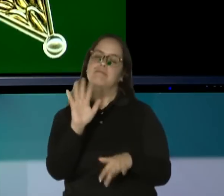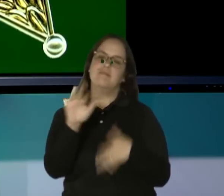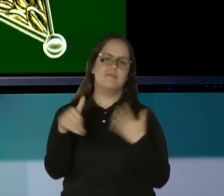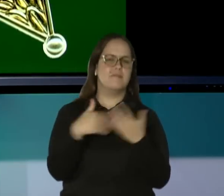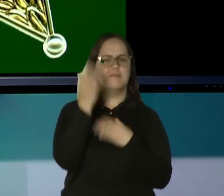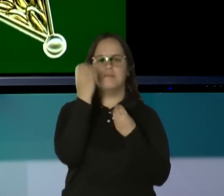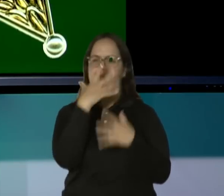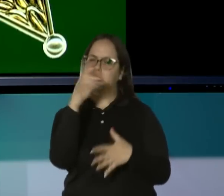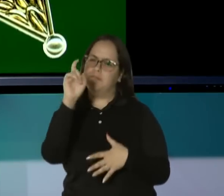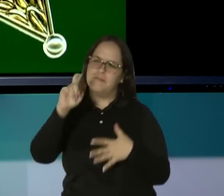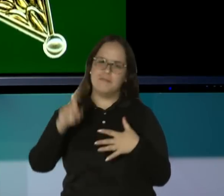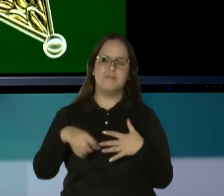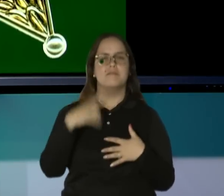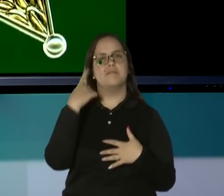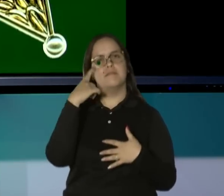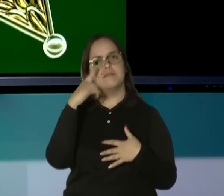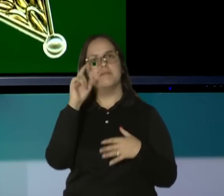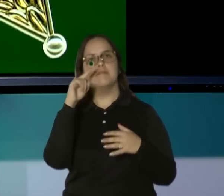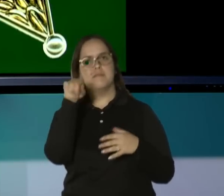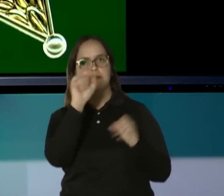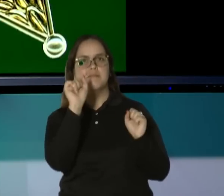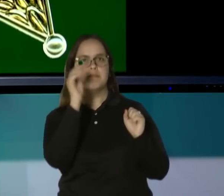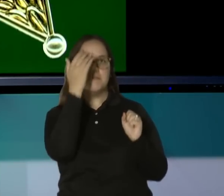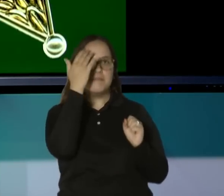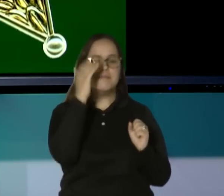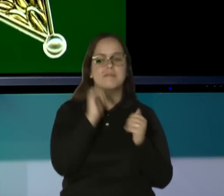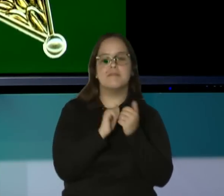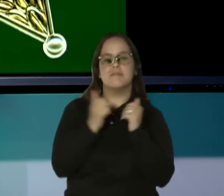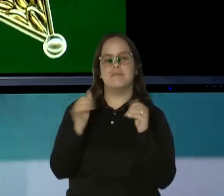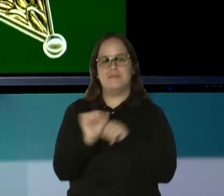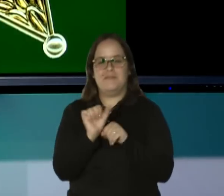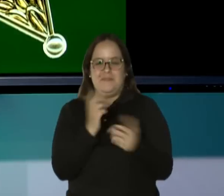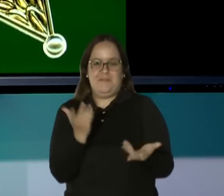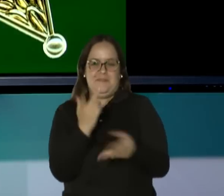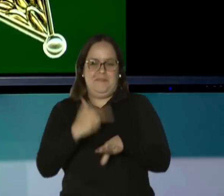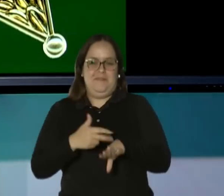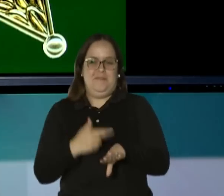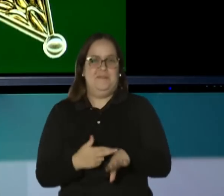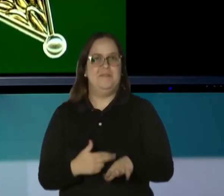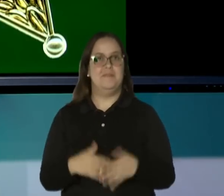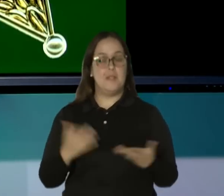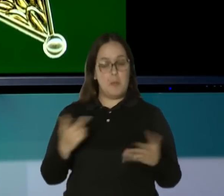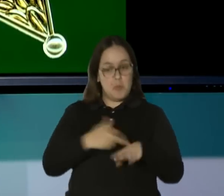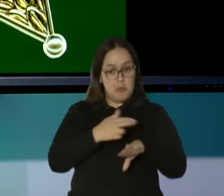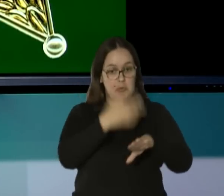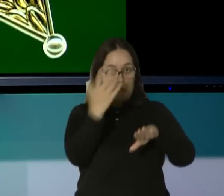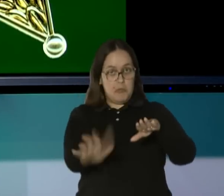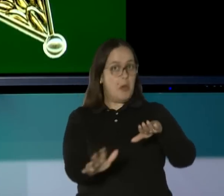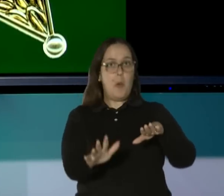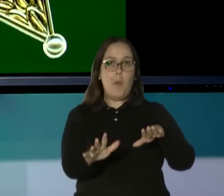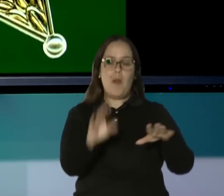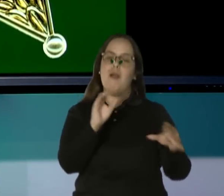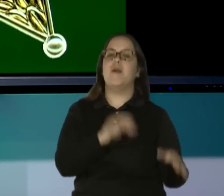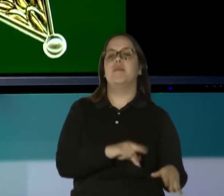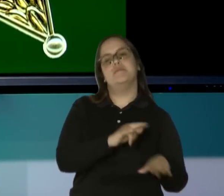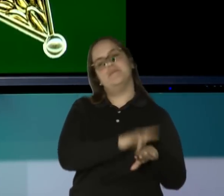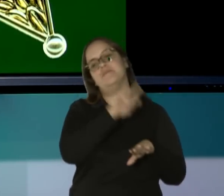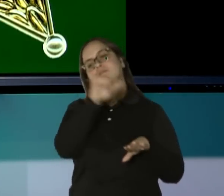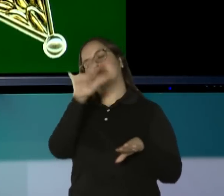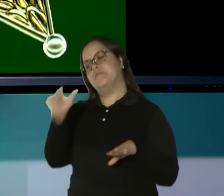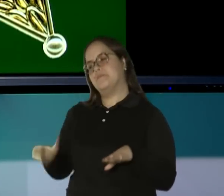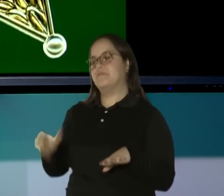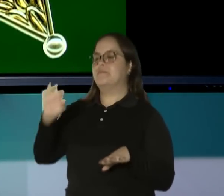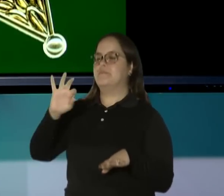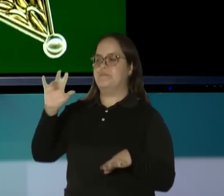necesaria para que usted, pues, sepa de cómo se trabaja aquí en Puerto Rico. Pero, oiga, no solamente en Puerto Rico, sino que pasamos de Puerto Rico al